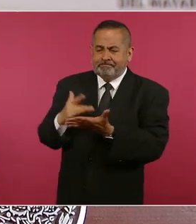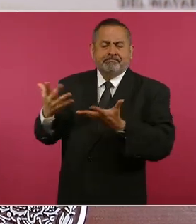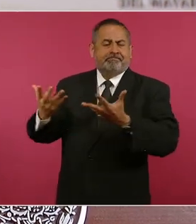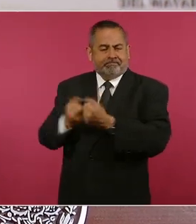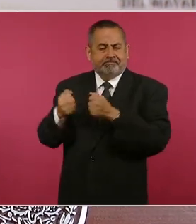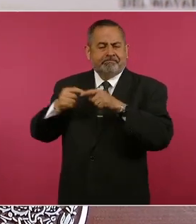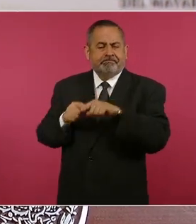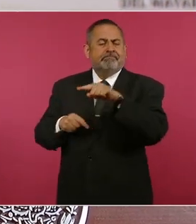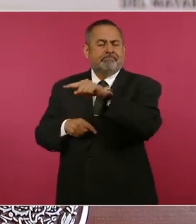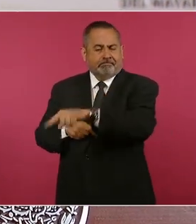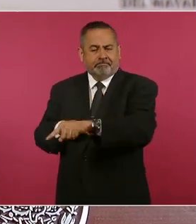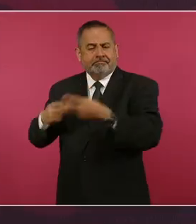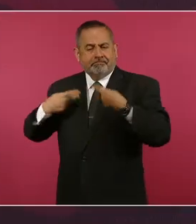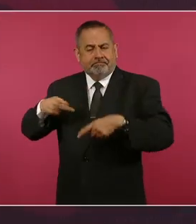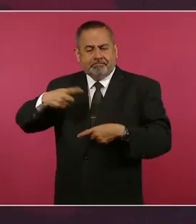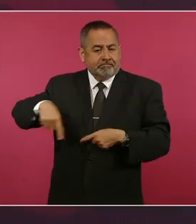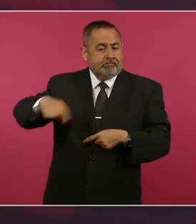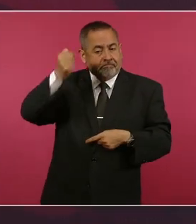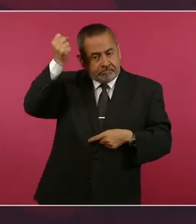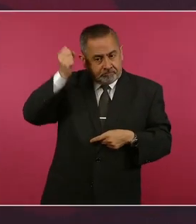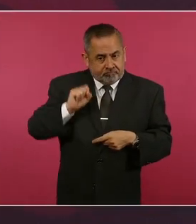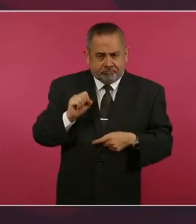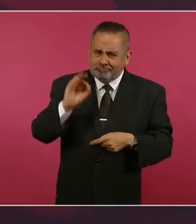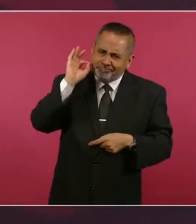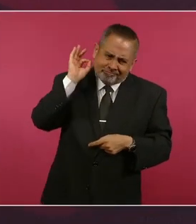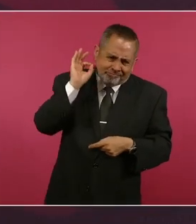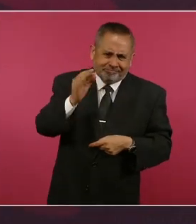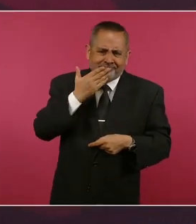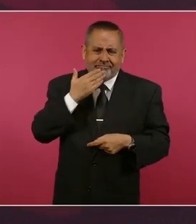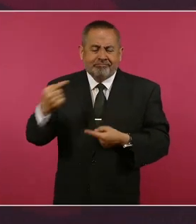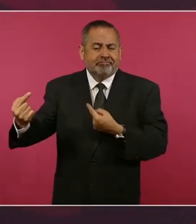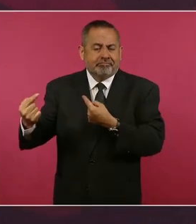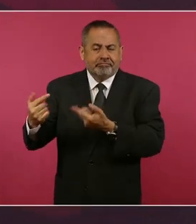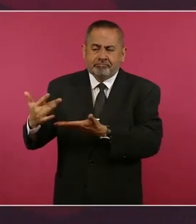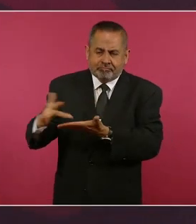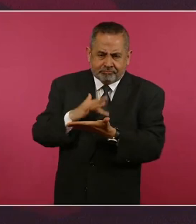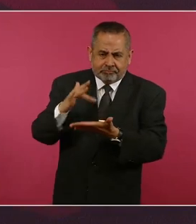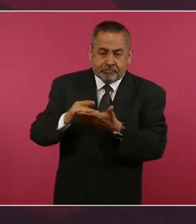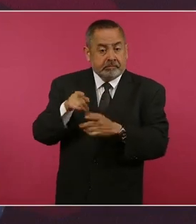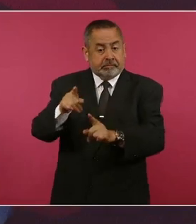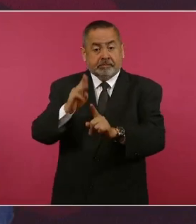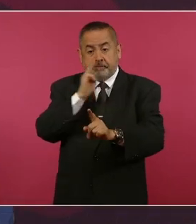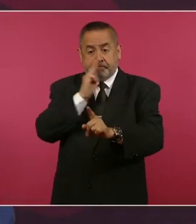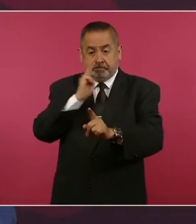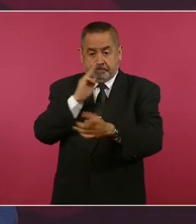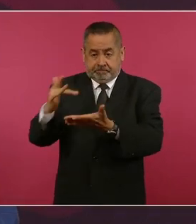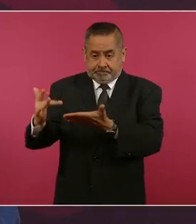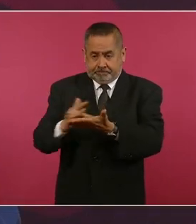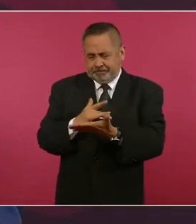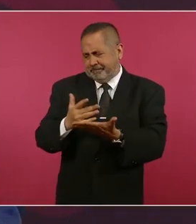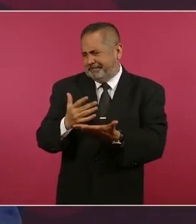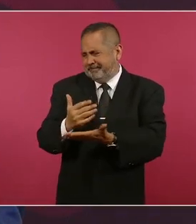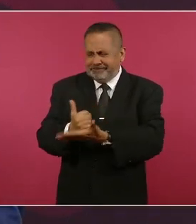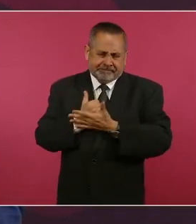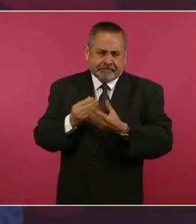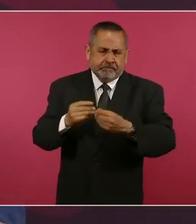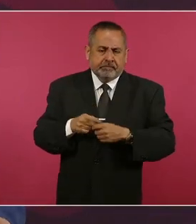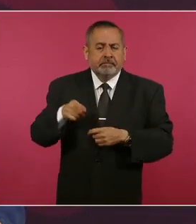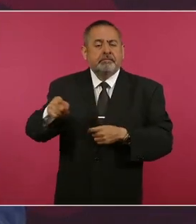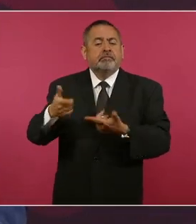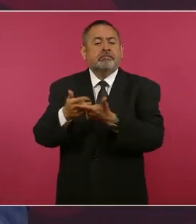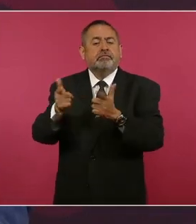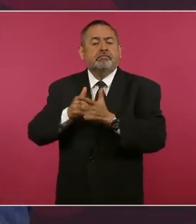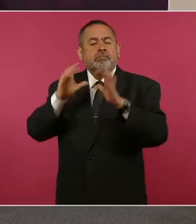de la gente de Sinaloa, en especial ahí en Mazatlán, y esto de las